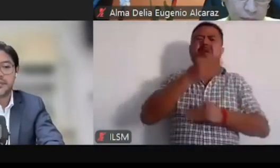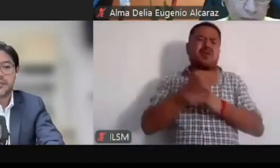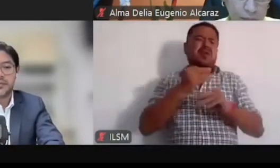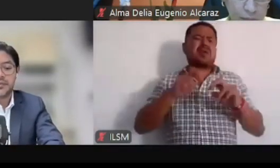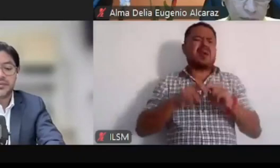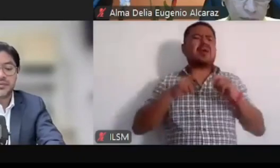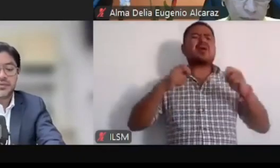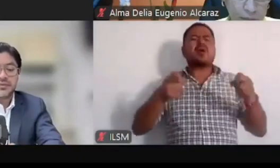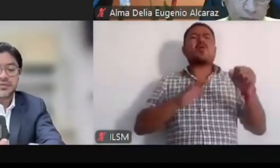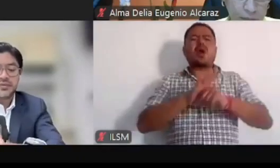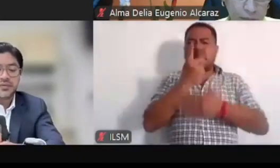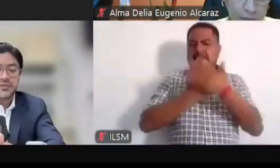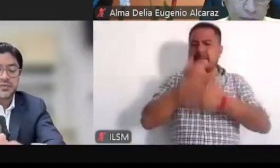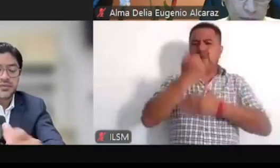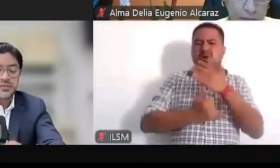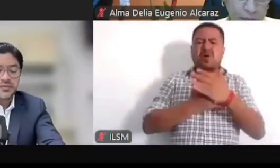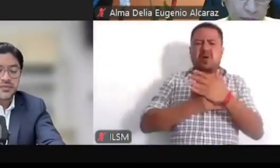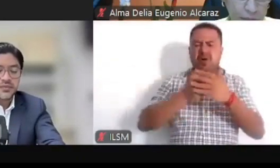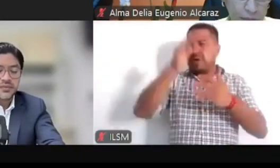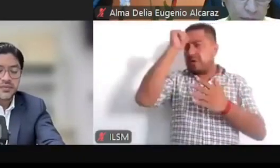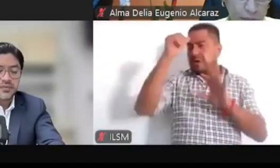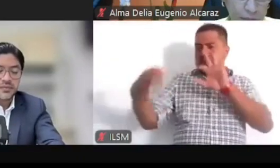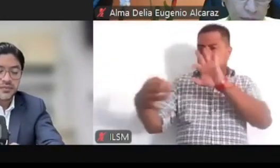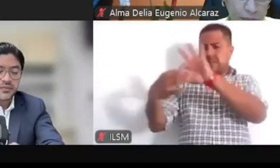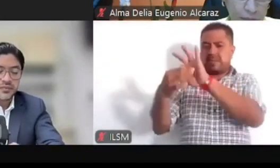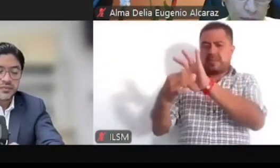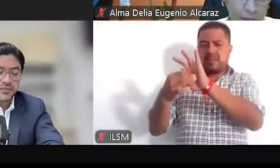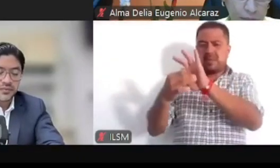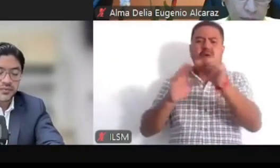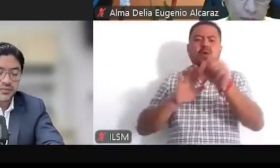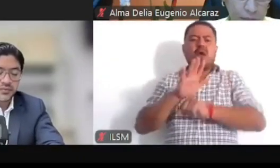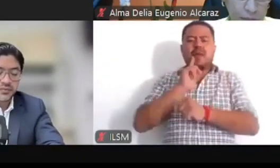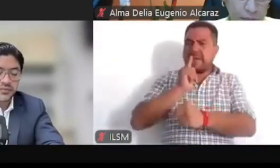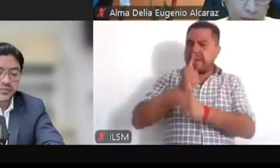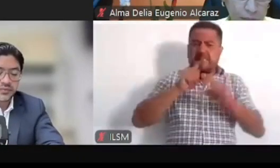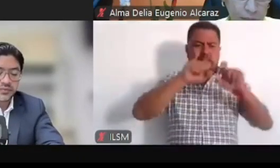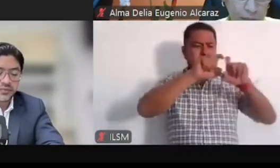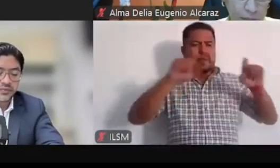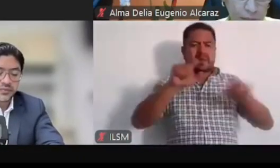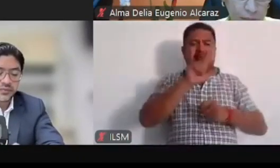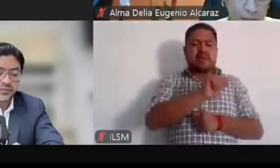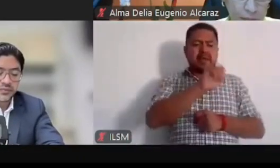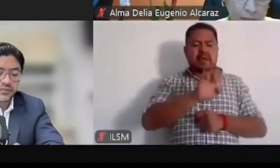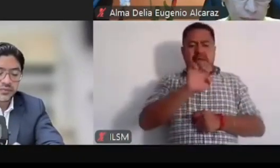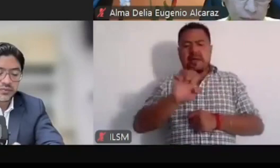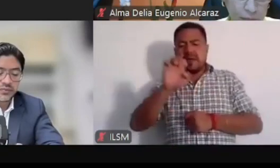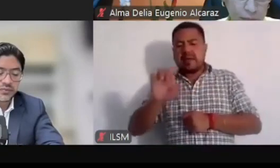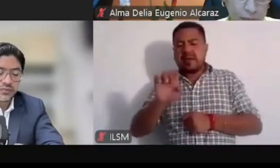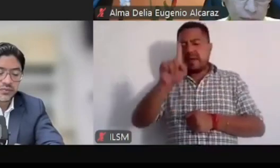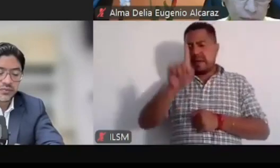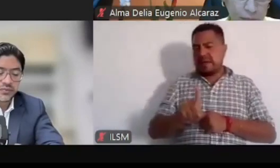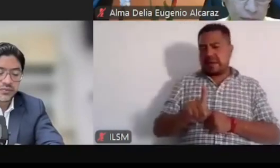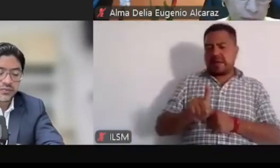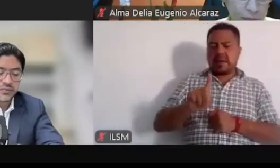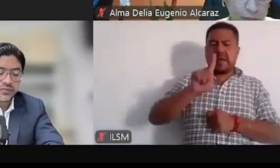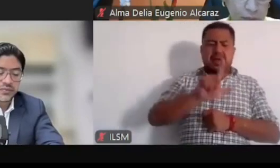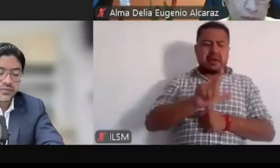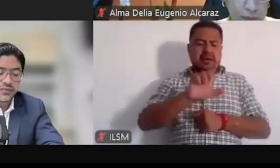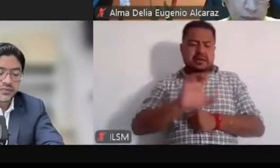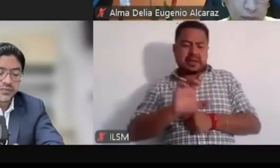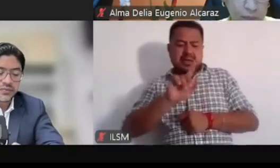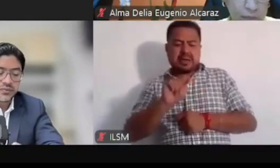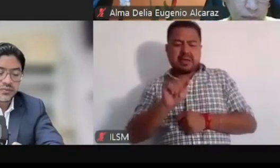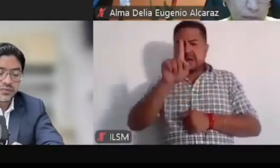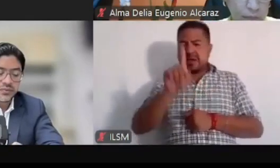corresponde a un proyecto de laudo convenio que se identifica con la clave te dial lct